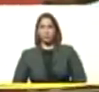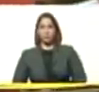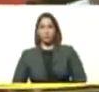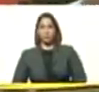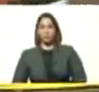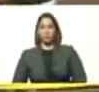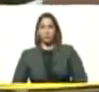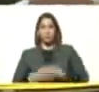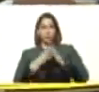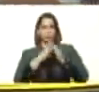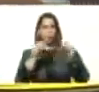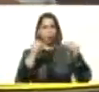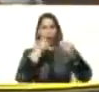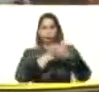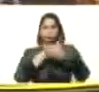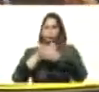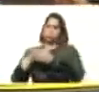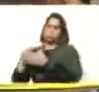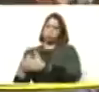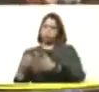Y todas las luchas se unieron